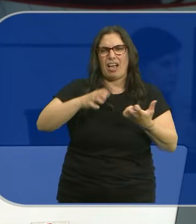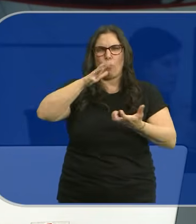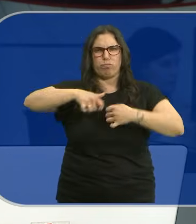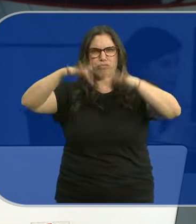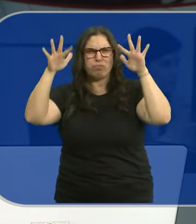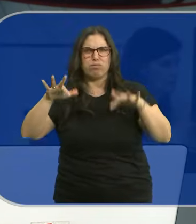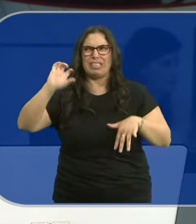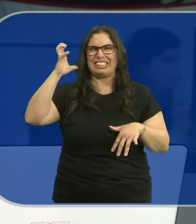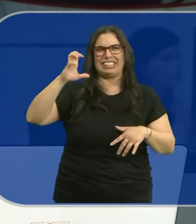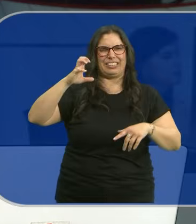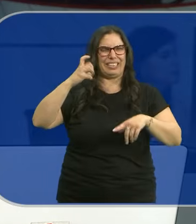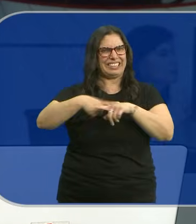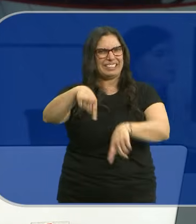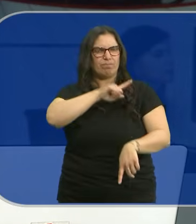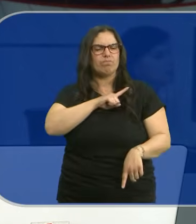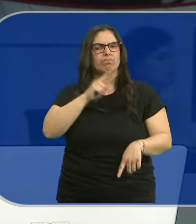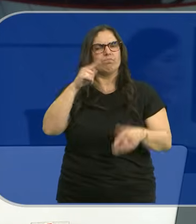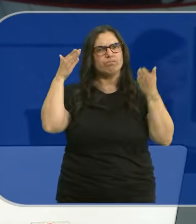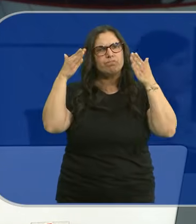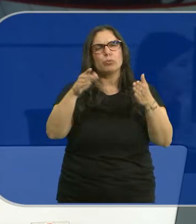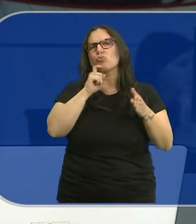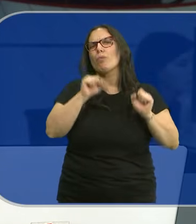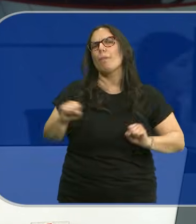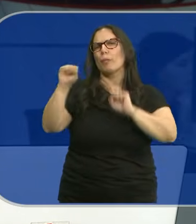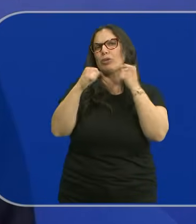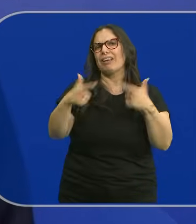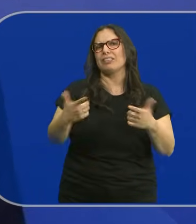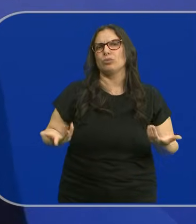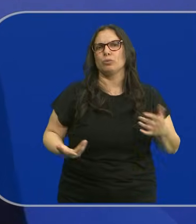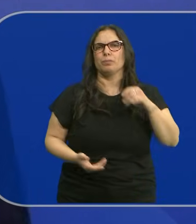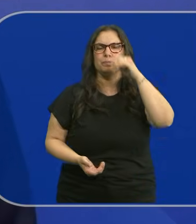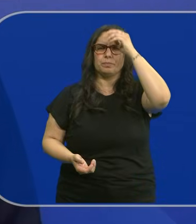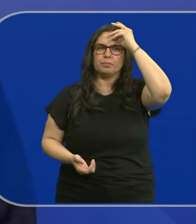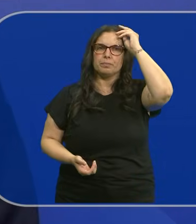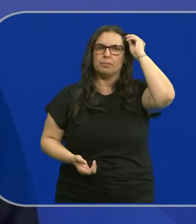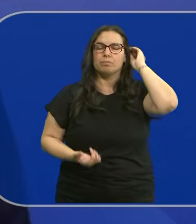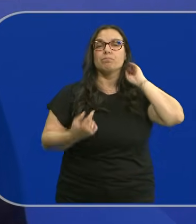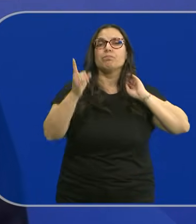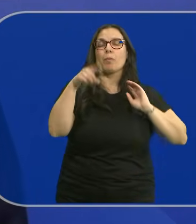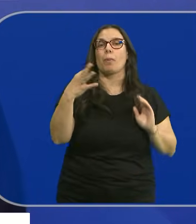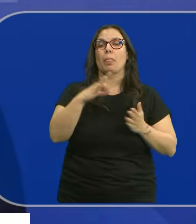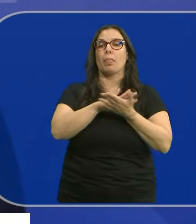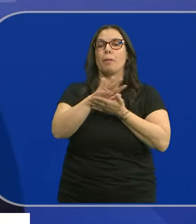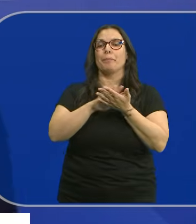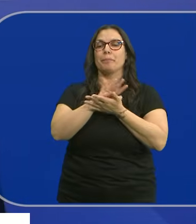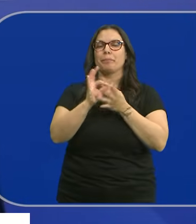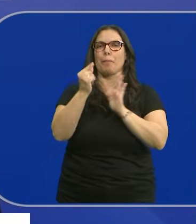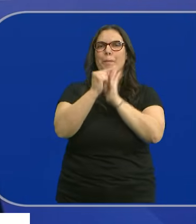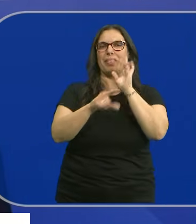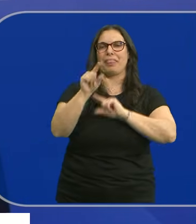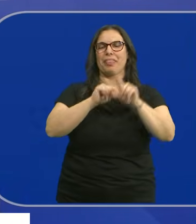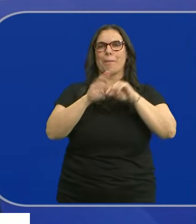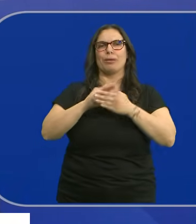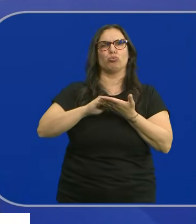centran el debate y obligan a replantear cómo se protege al sector. Tenemos también que implementar medidas de